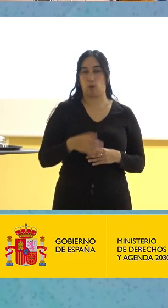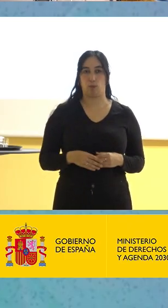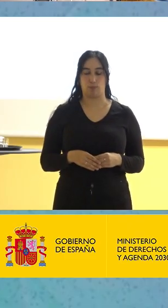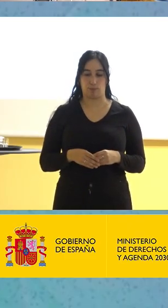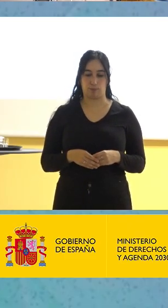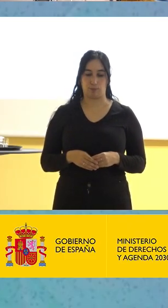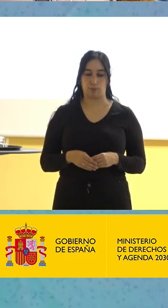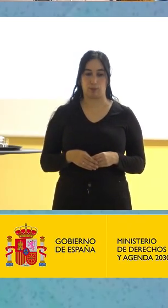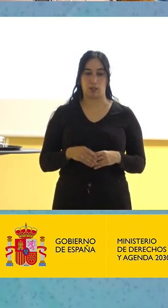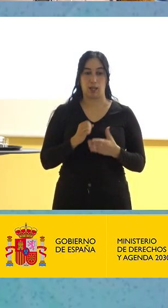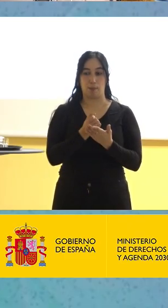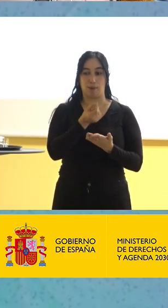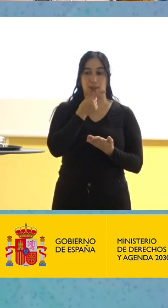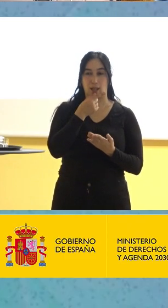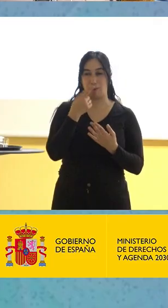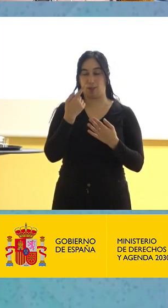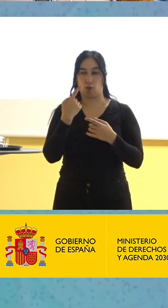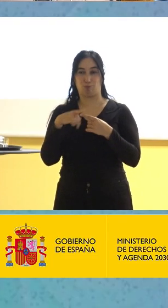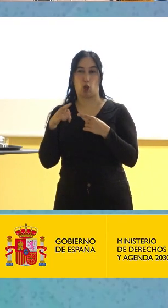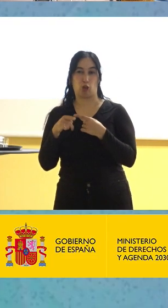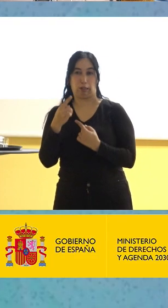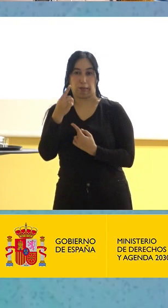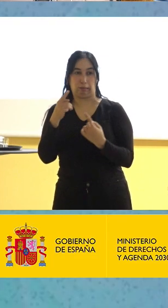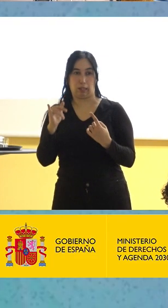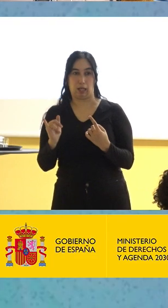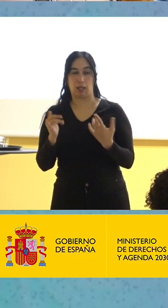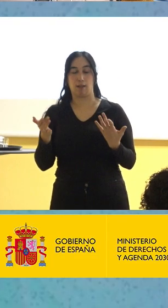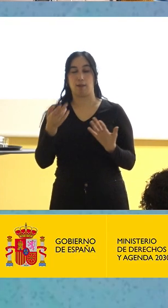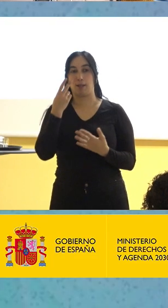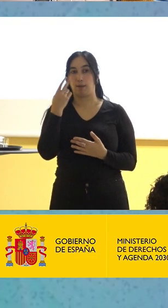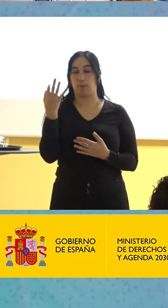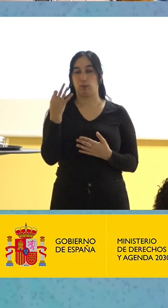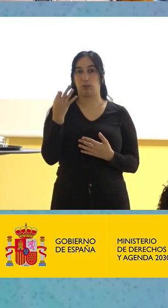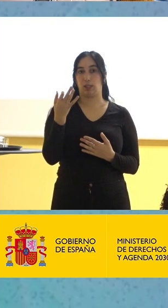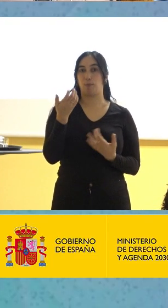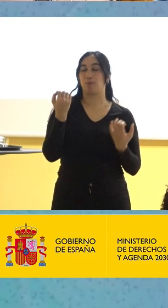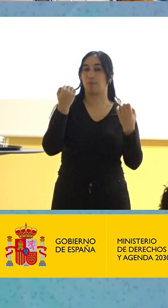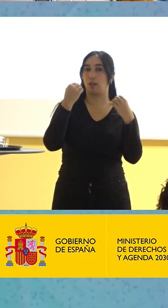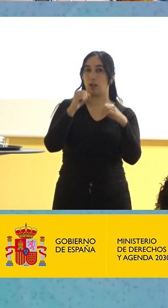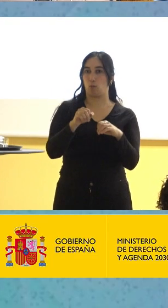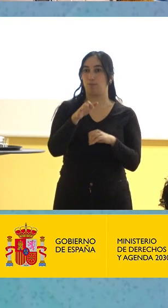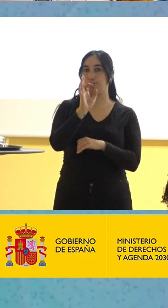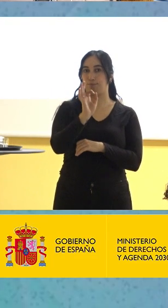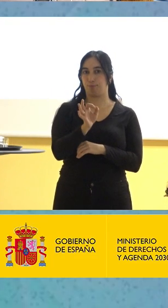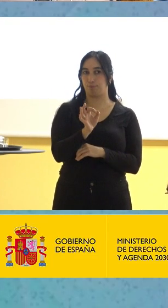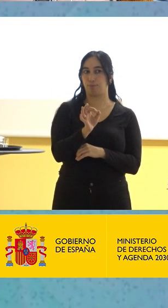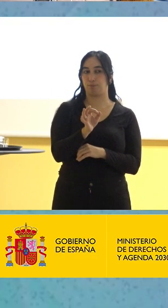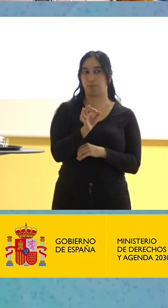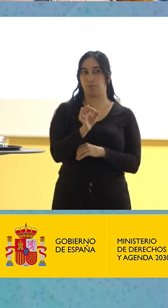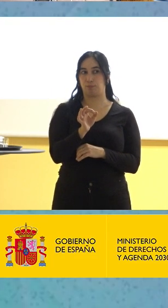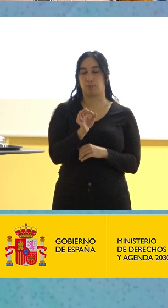acceso a medicamentos y dispositivos huérfanos, bueno, pues que encontramos que aunque la designación se realiza por parte de la